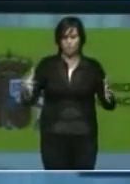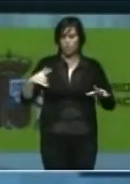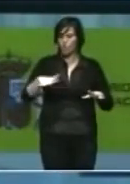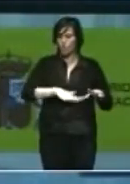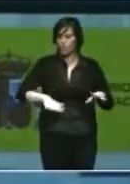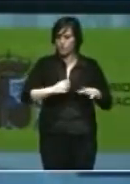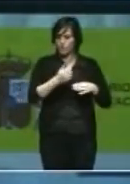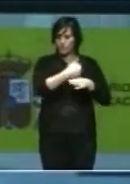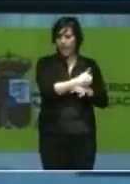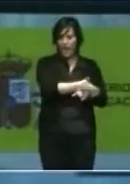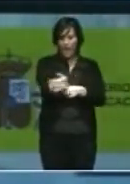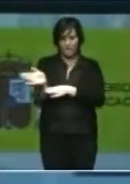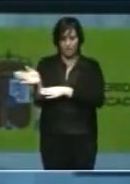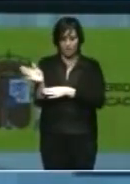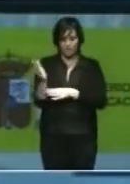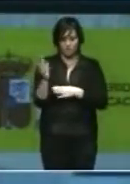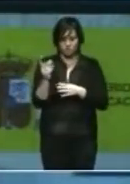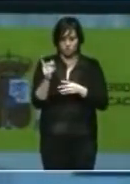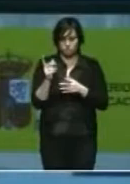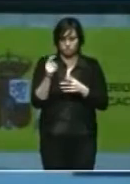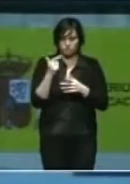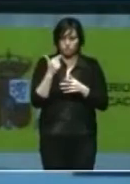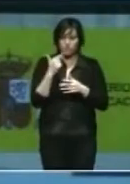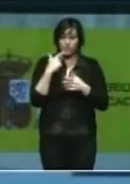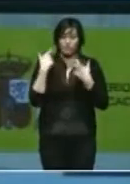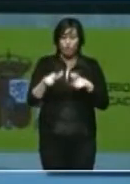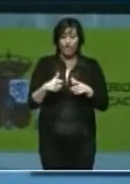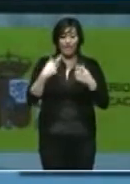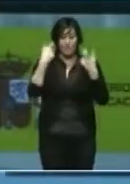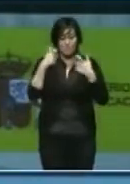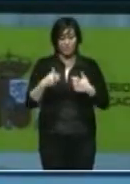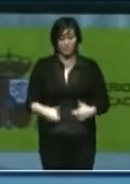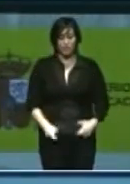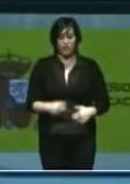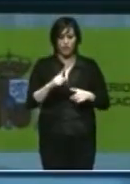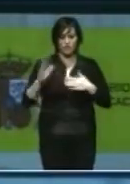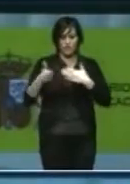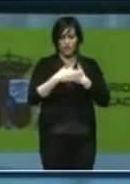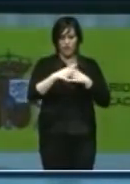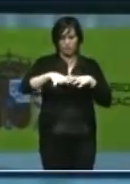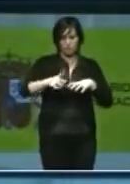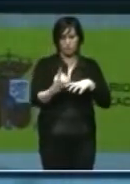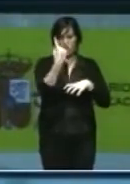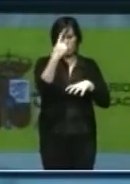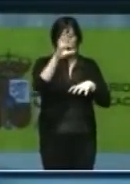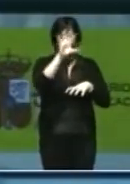edificio se abre en gran medida, y el bloque departamental que cierra el espacio por el norte.